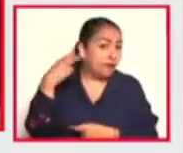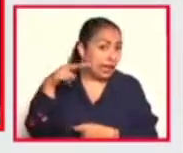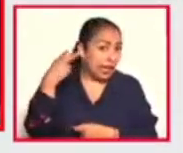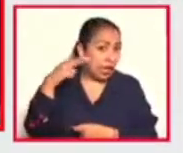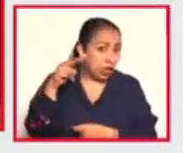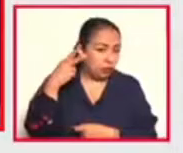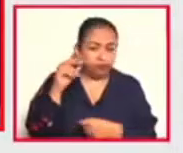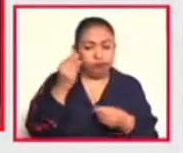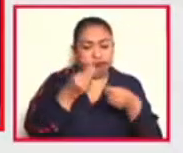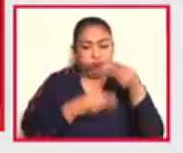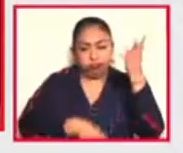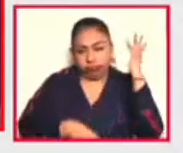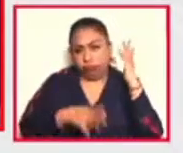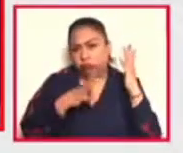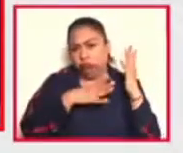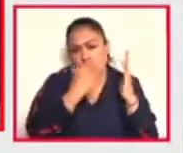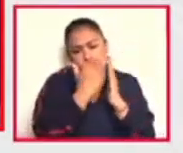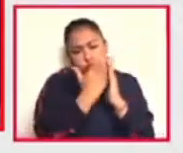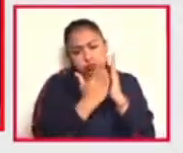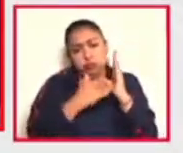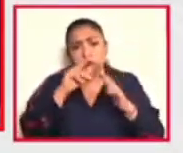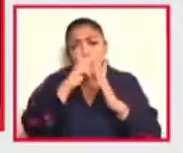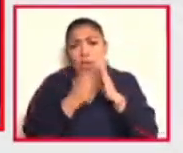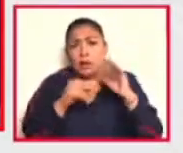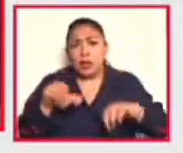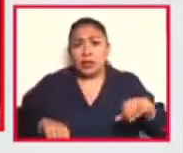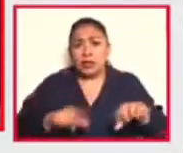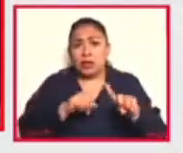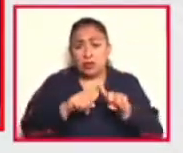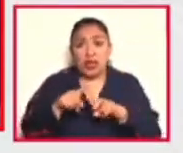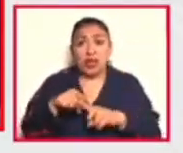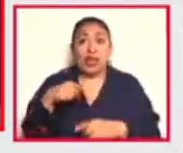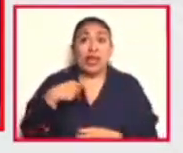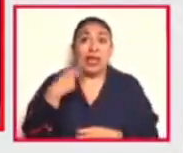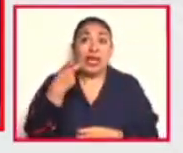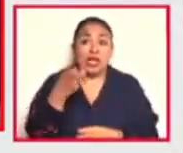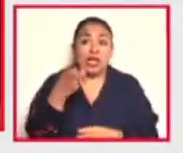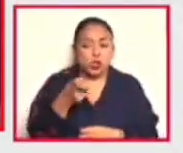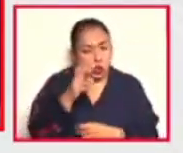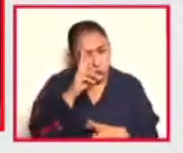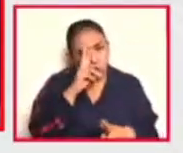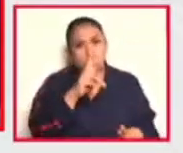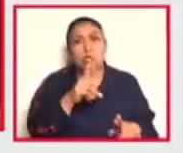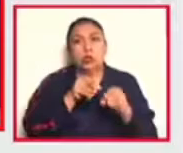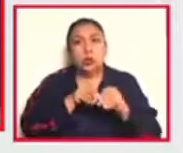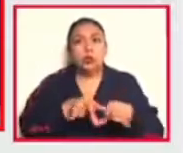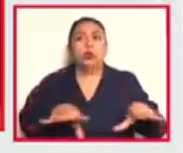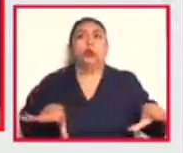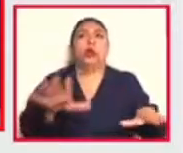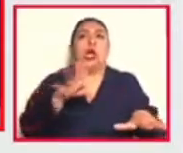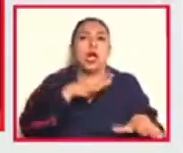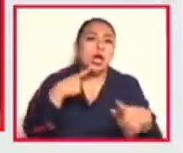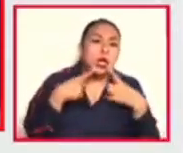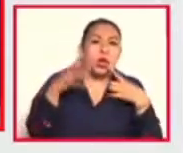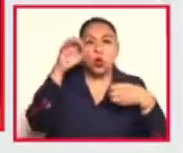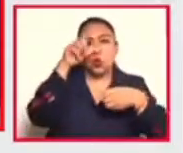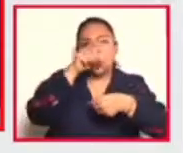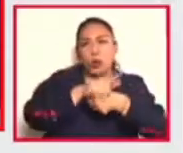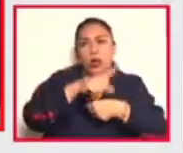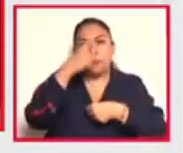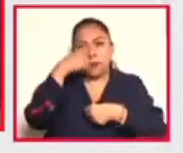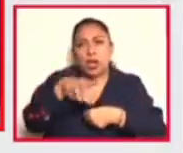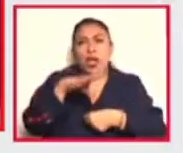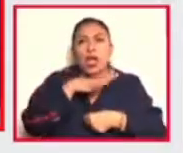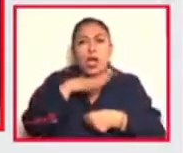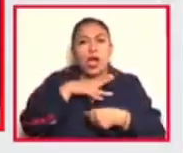fin, toda una programación que hace eso, enaltecer y expandir los diálogos culturales para generar puntos de